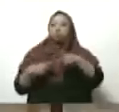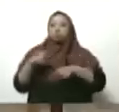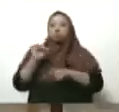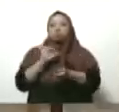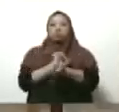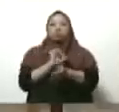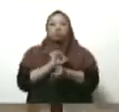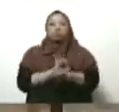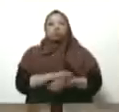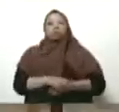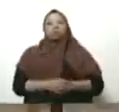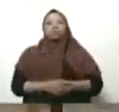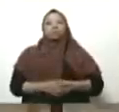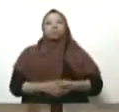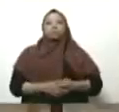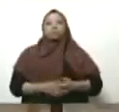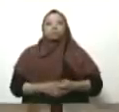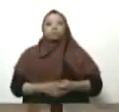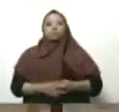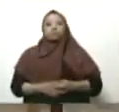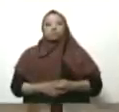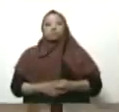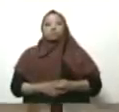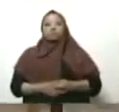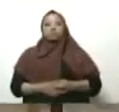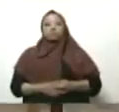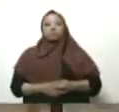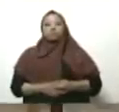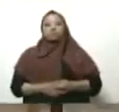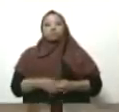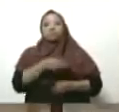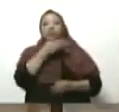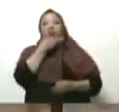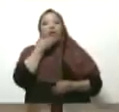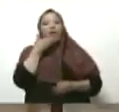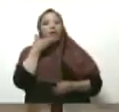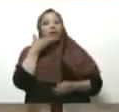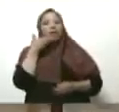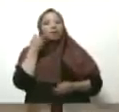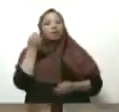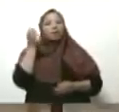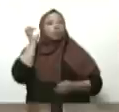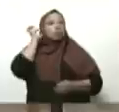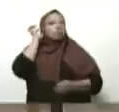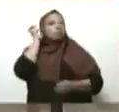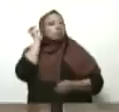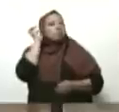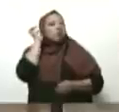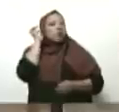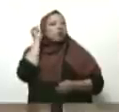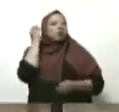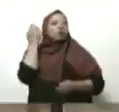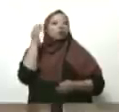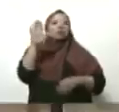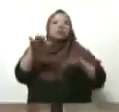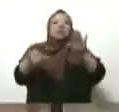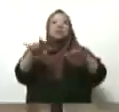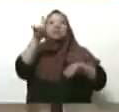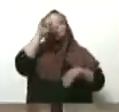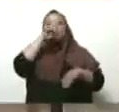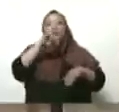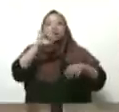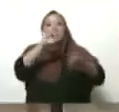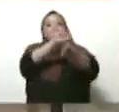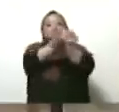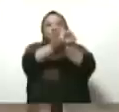a estos sujetos las menores han sido las menores por abuso sexual de 15 años de cárcel